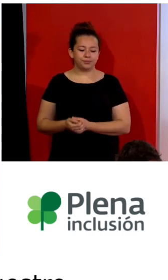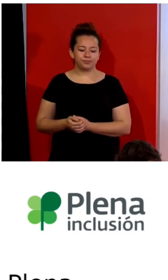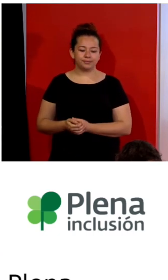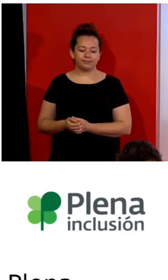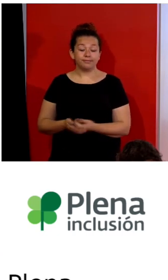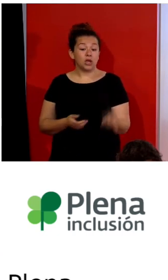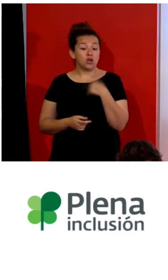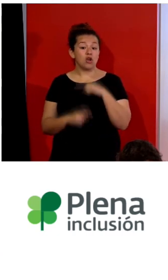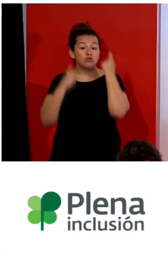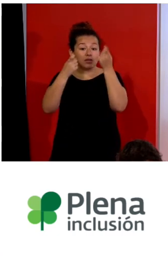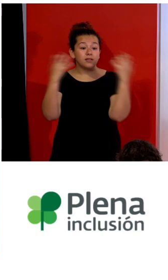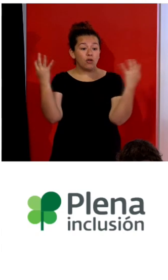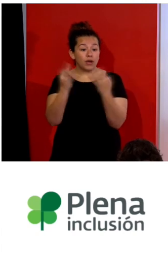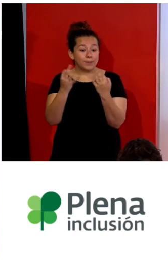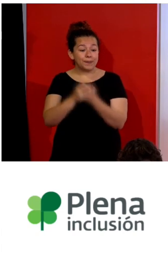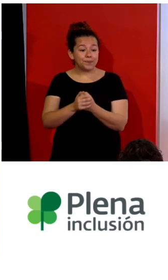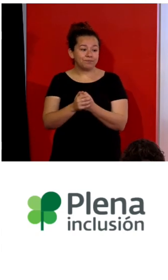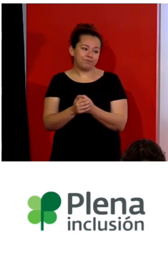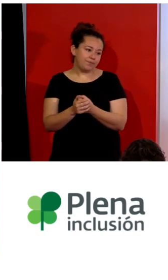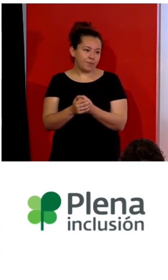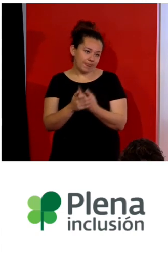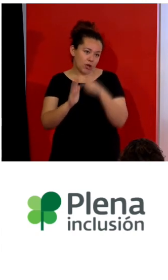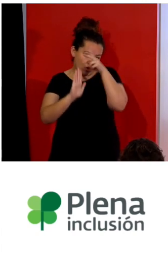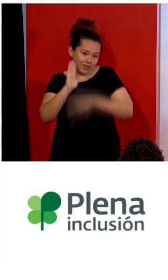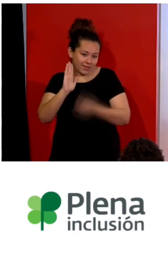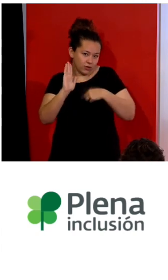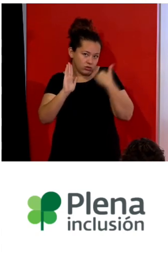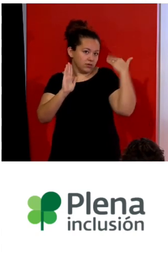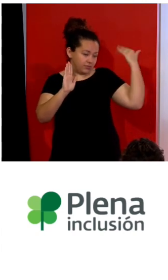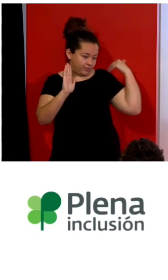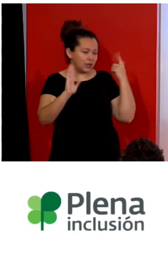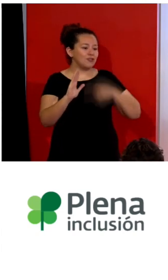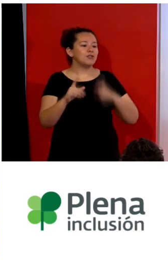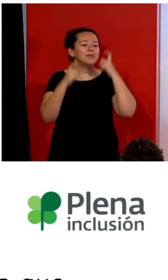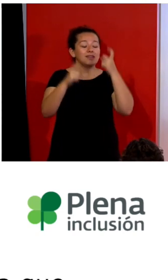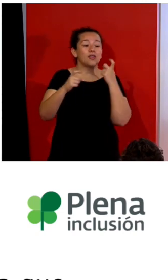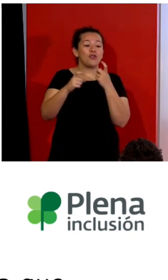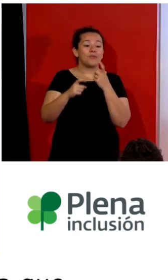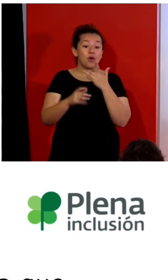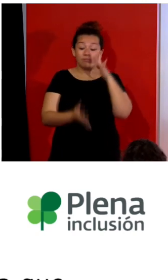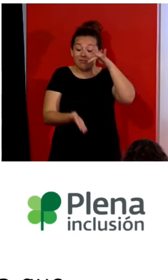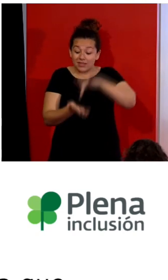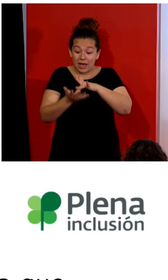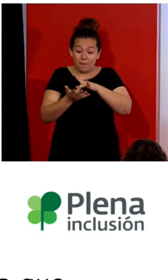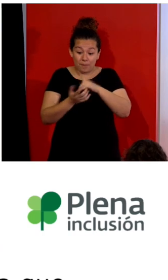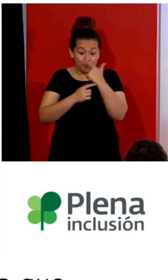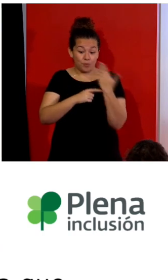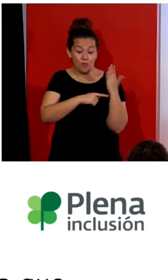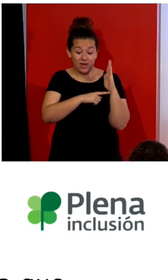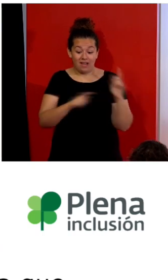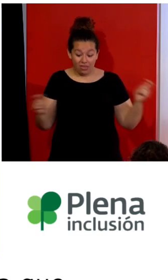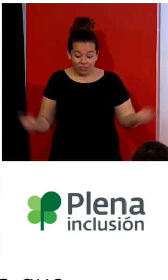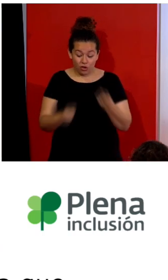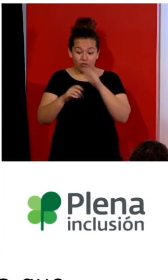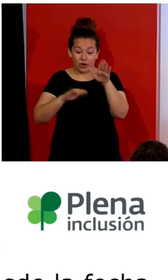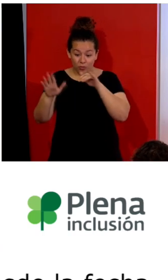Hemos intentado, según la normativa que teníamos en aquel momento, que desde la fecha de la publicación de la convocatoria